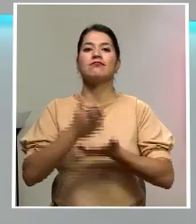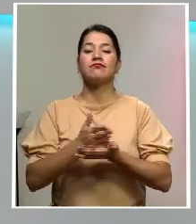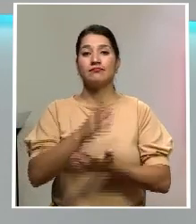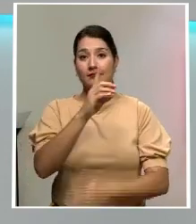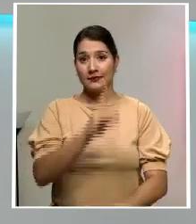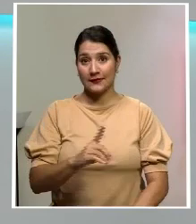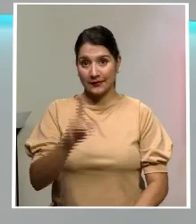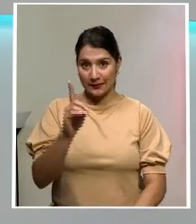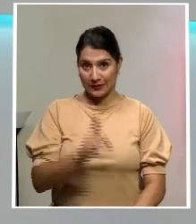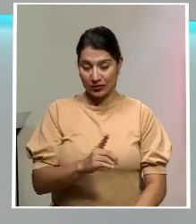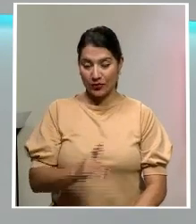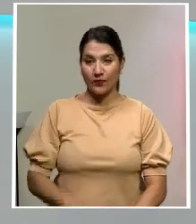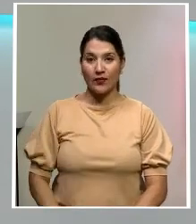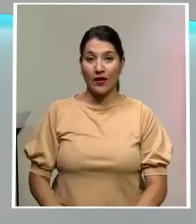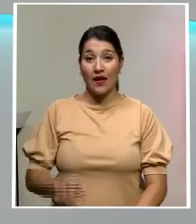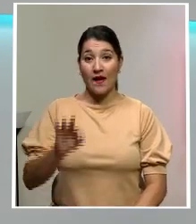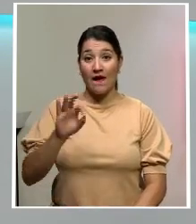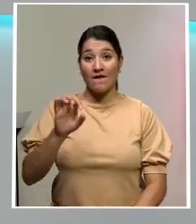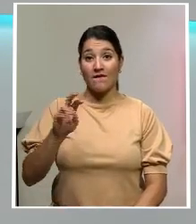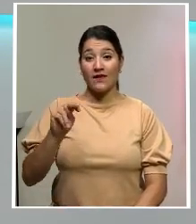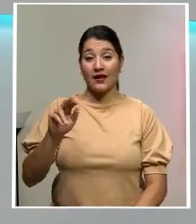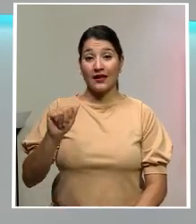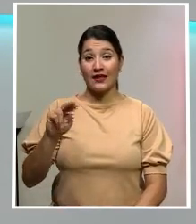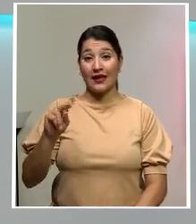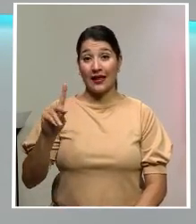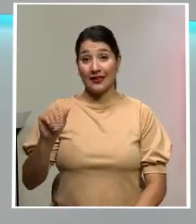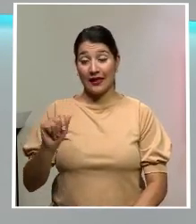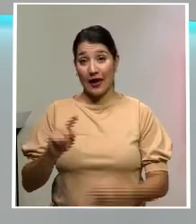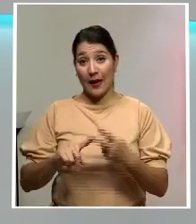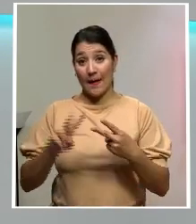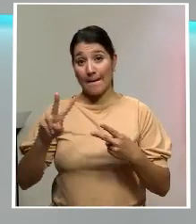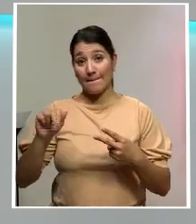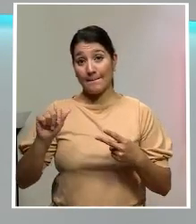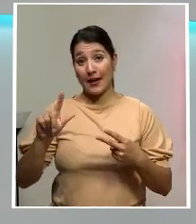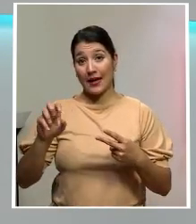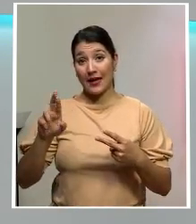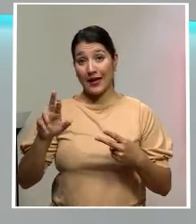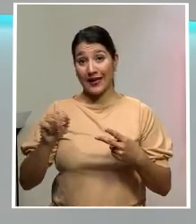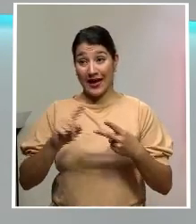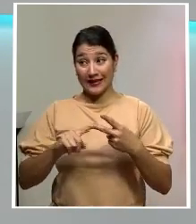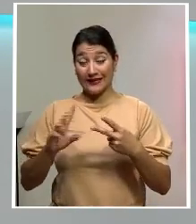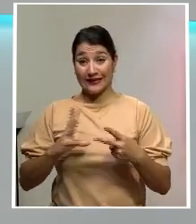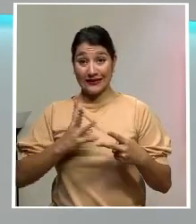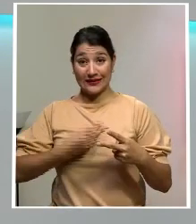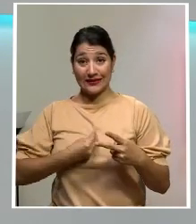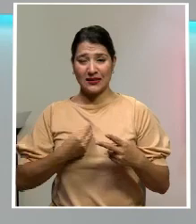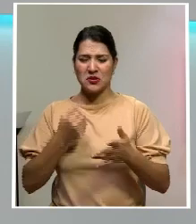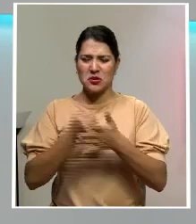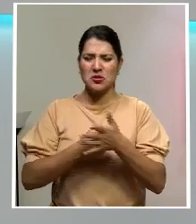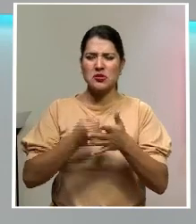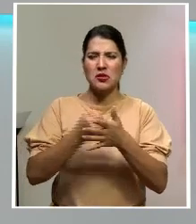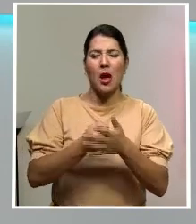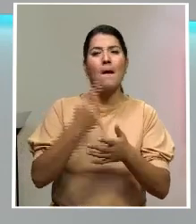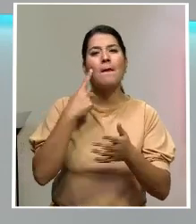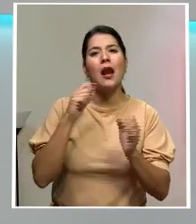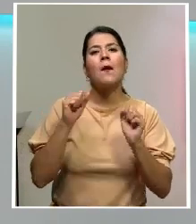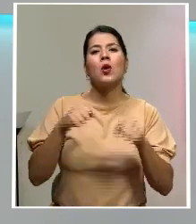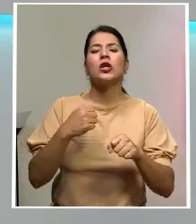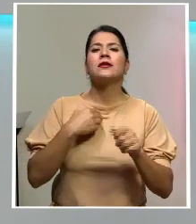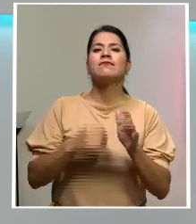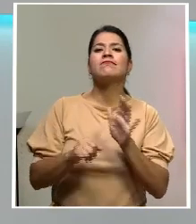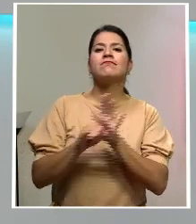discriminación. Fernanda y Valeria son transexuales que luchan por la identidad de género y por